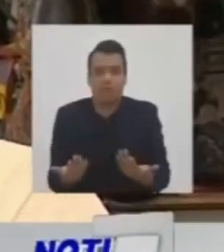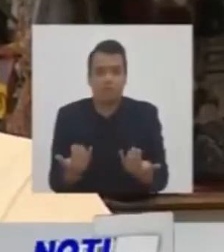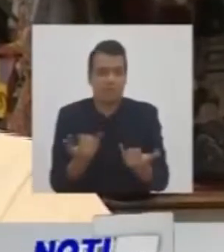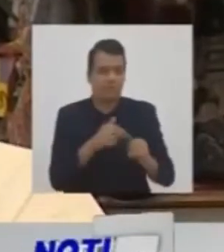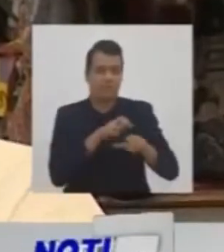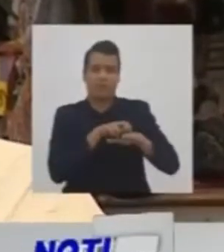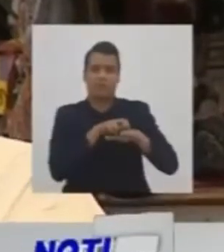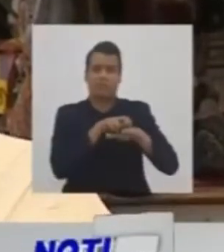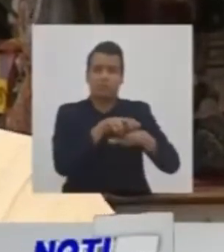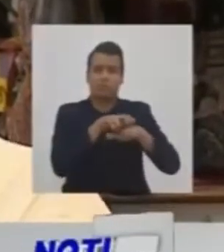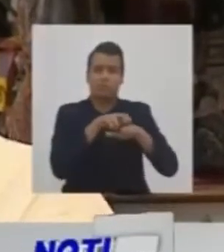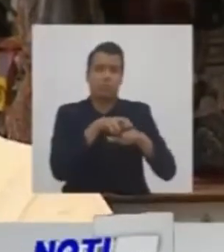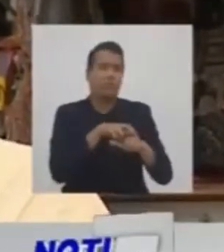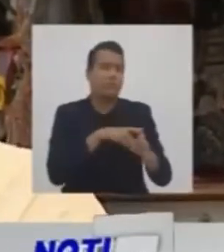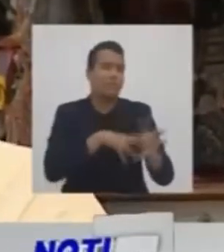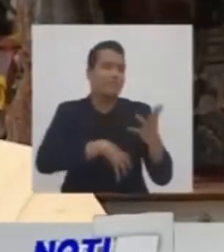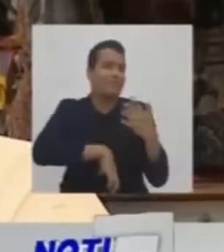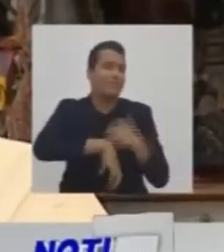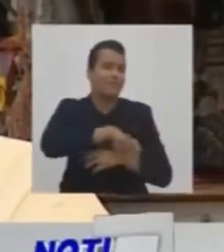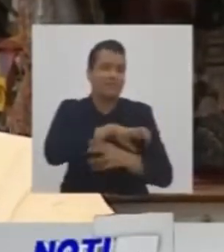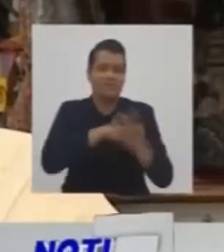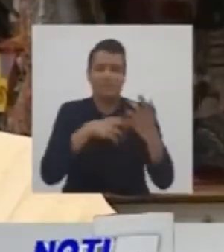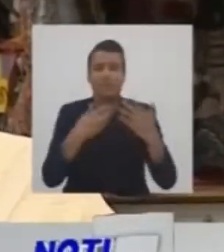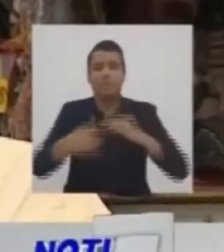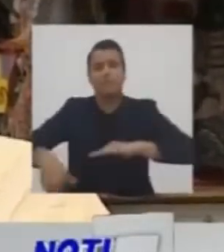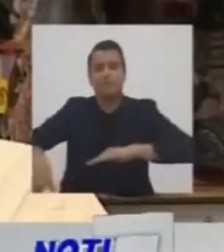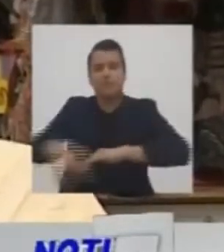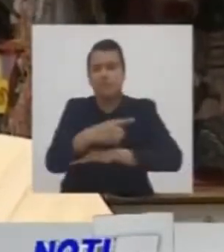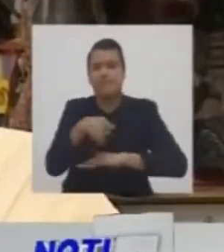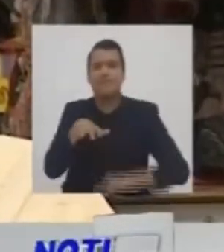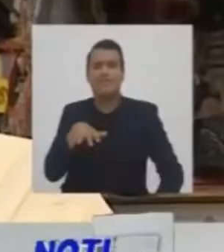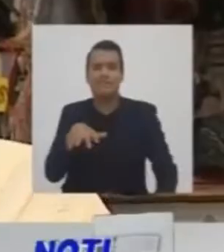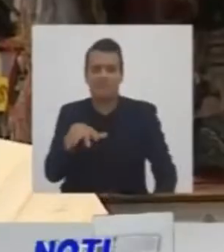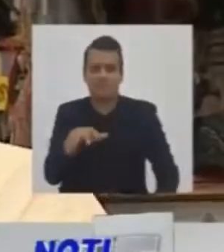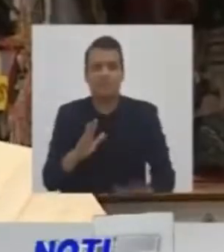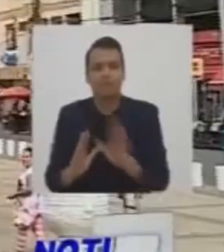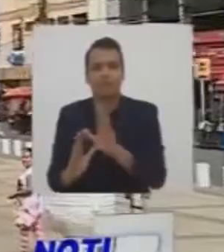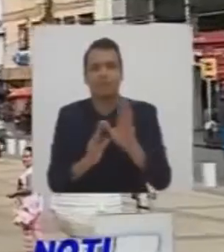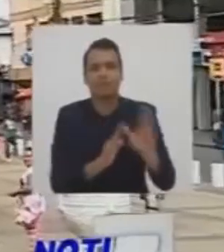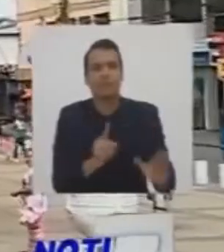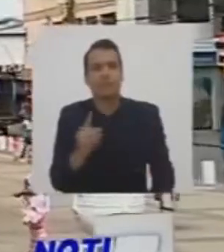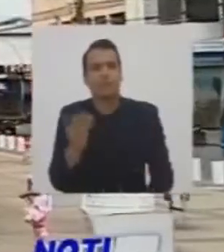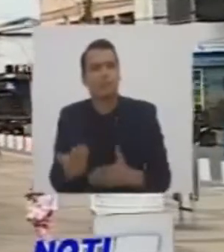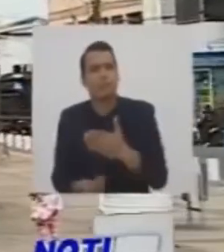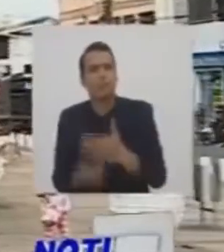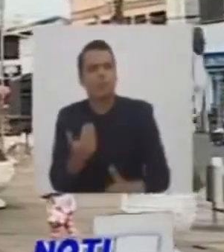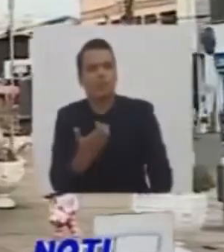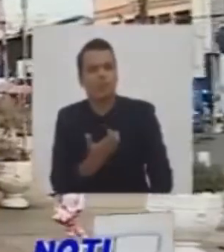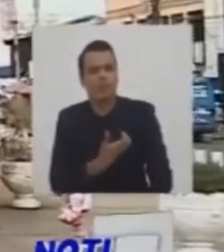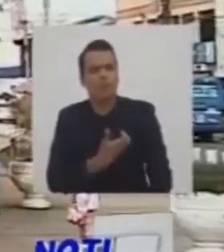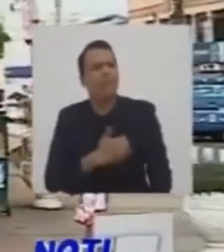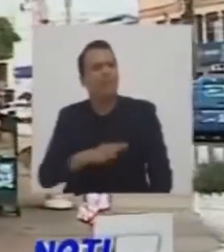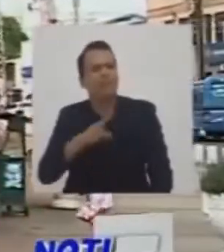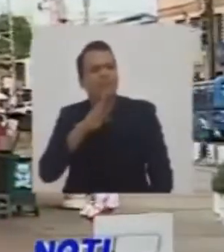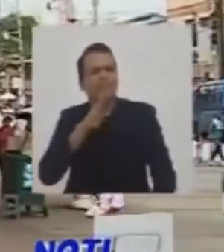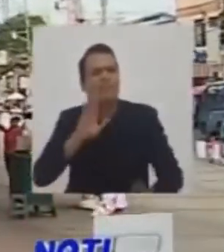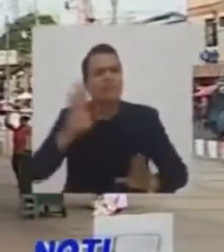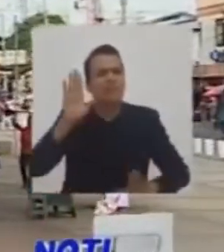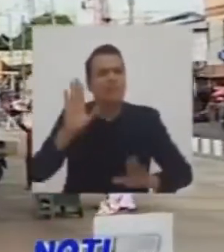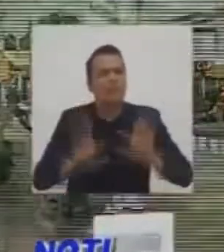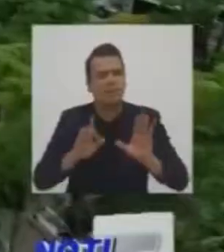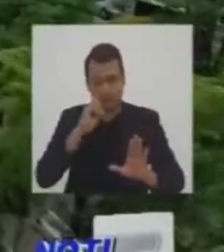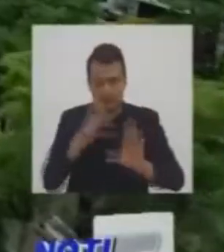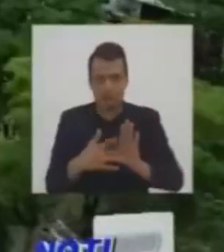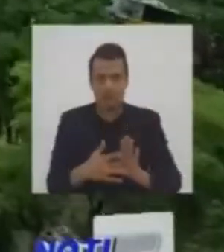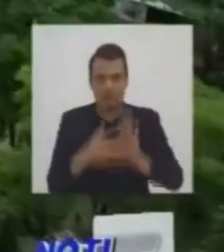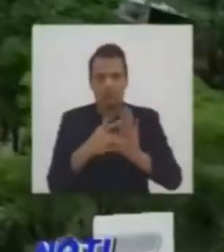aquí en Jamundí, que es un desorden completo. Las vías que están un poco deterioradas. La contienda para definir al nuevo mandatario de los